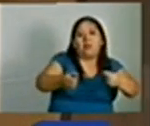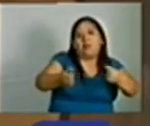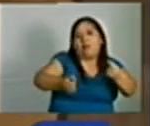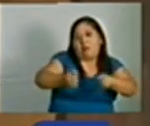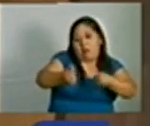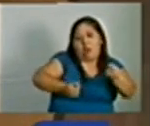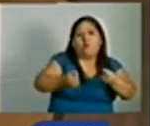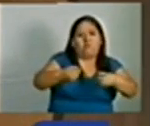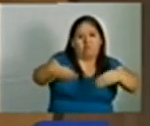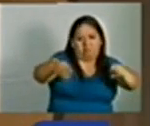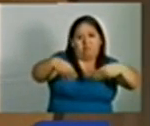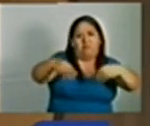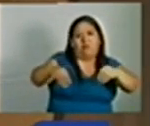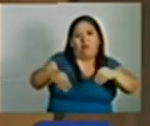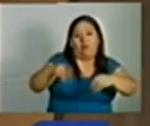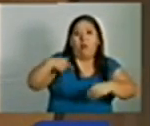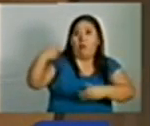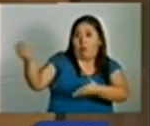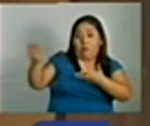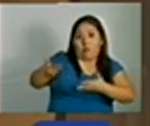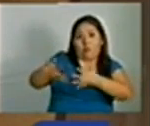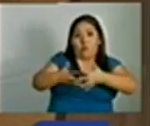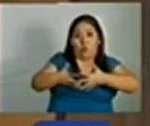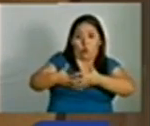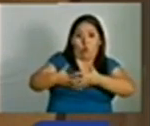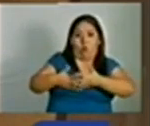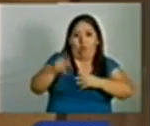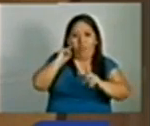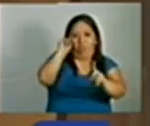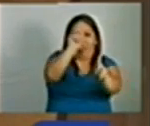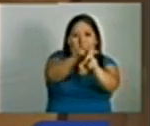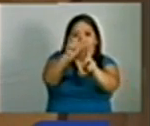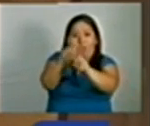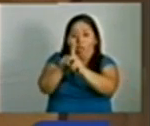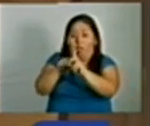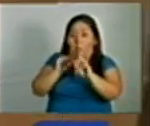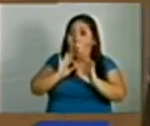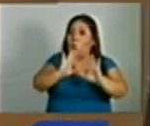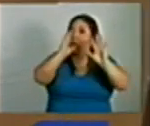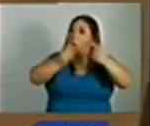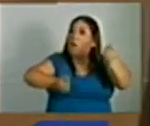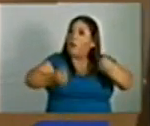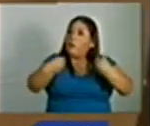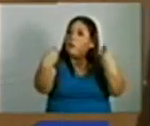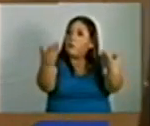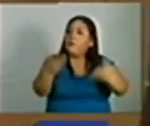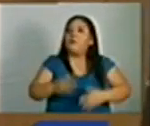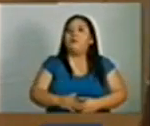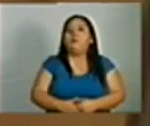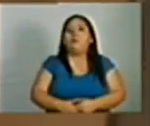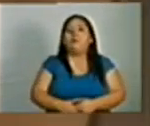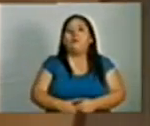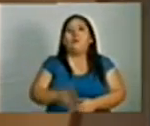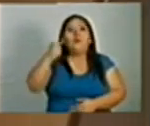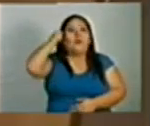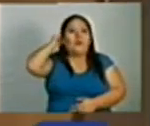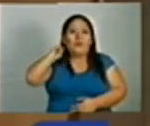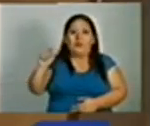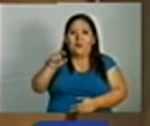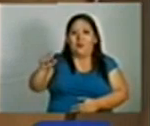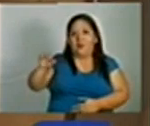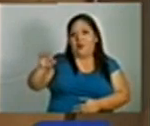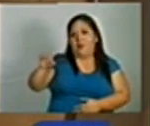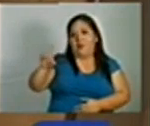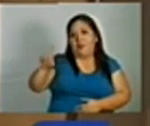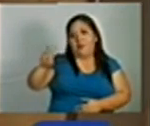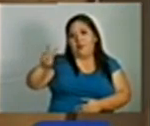automotores desde los Estados Unidos y los engañaba y nunca se los entregó. El señor Edwin